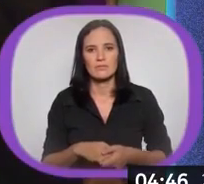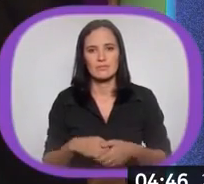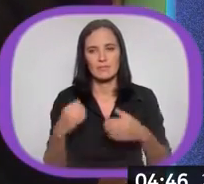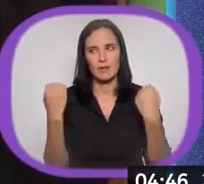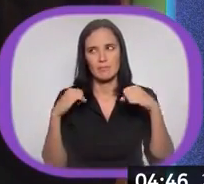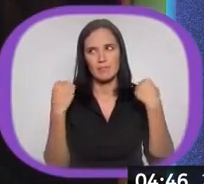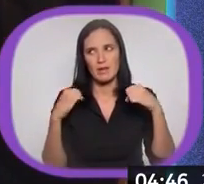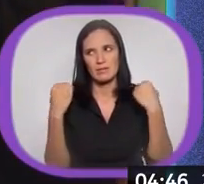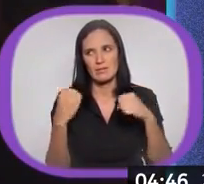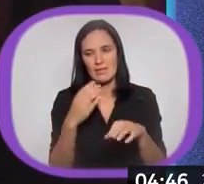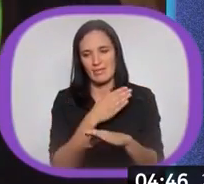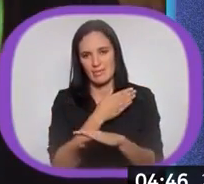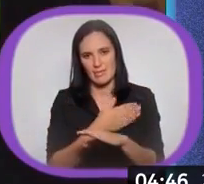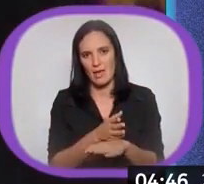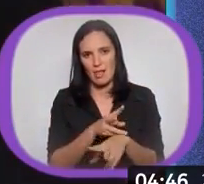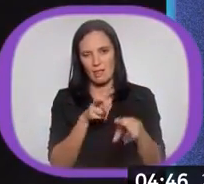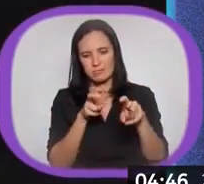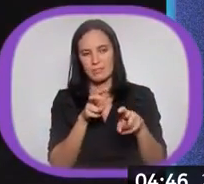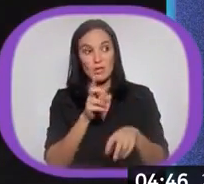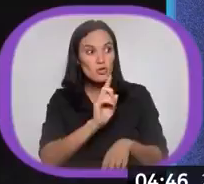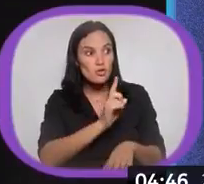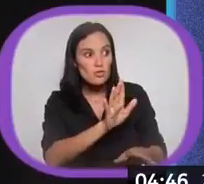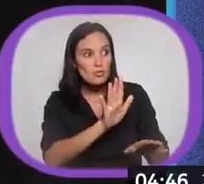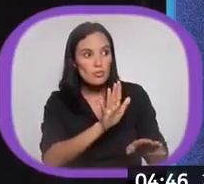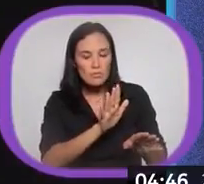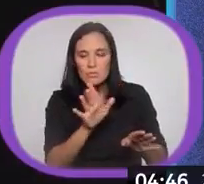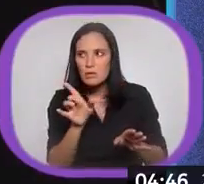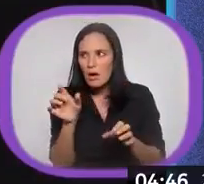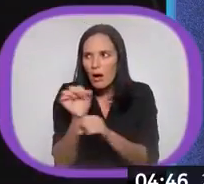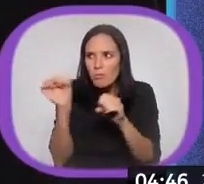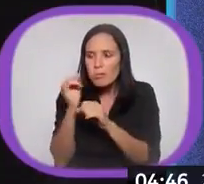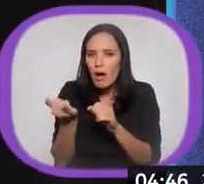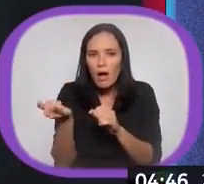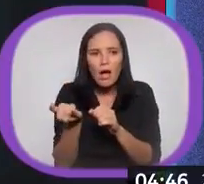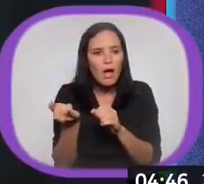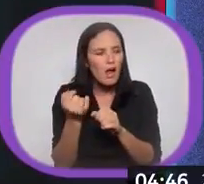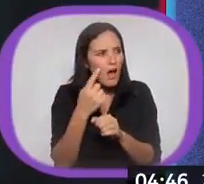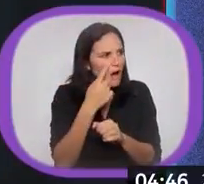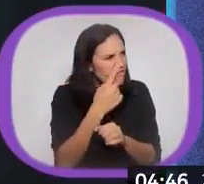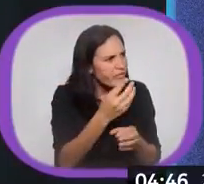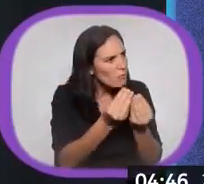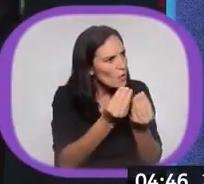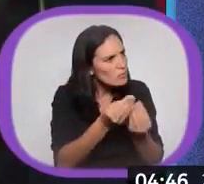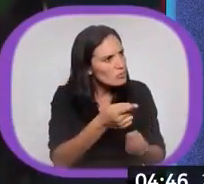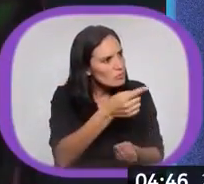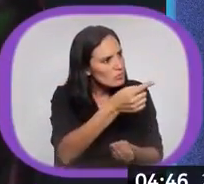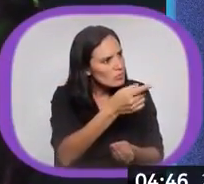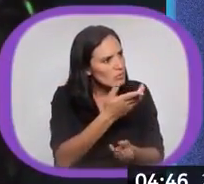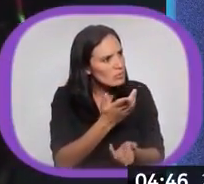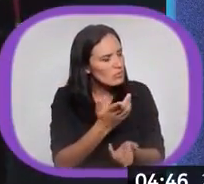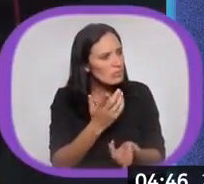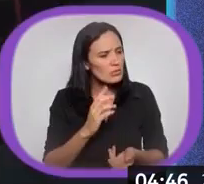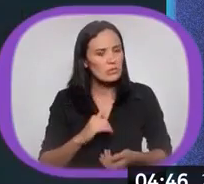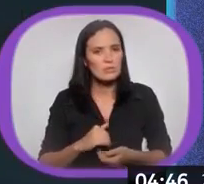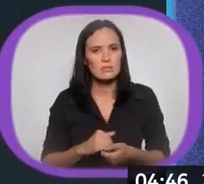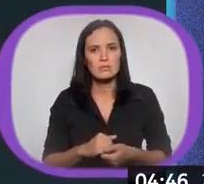Usarme para práctica de tiro. ¡Ya basta! ¡Me he...! Negativo. Estas bodegas podrían tener explosivos. ¿No estás siendo demasiado